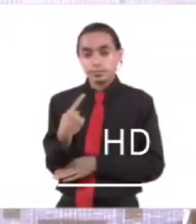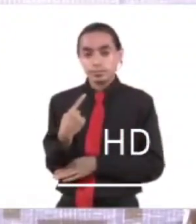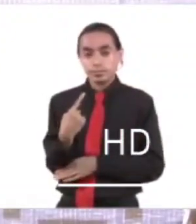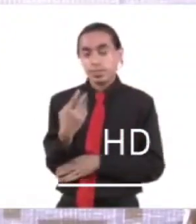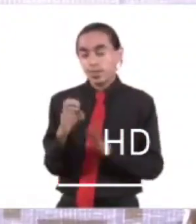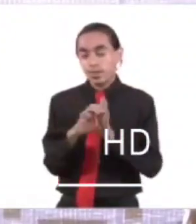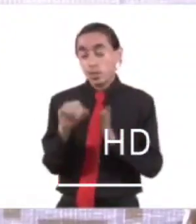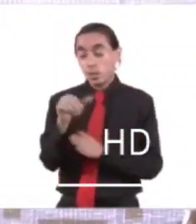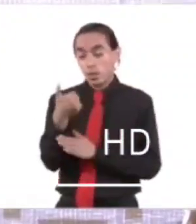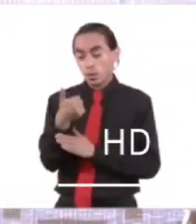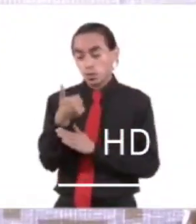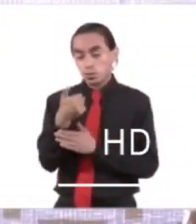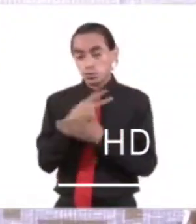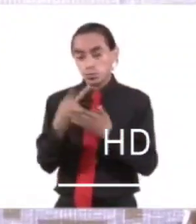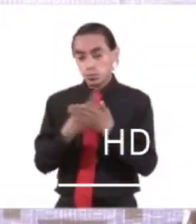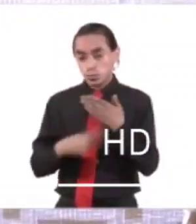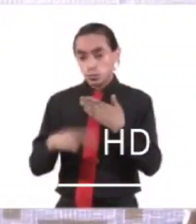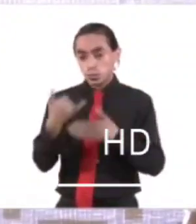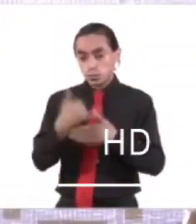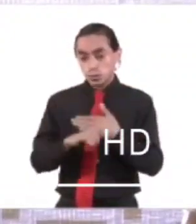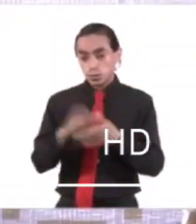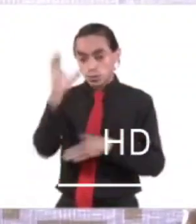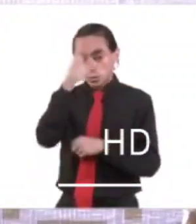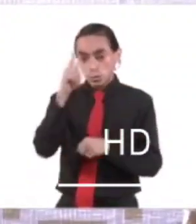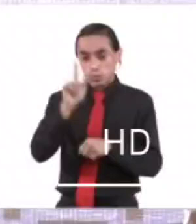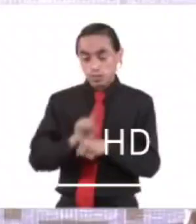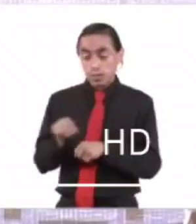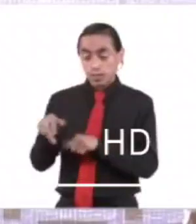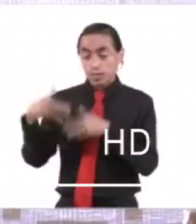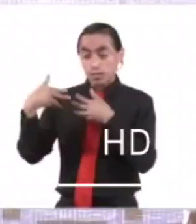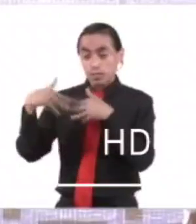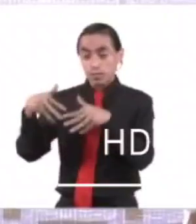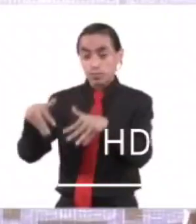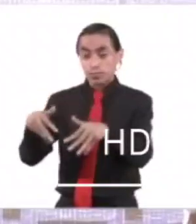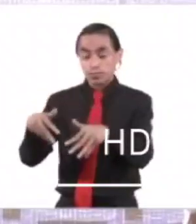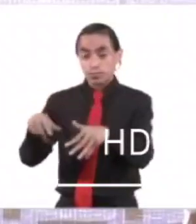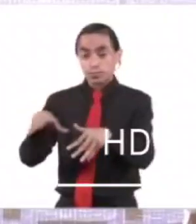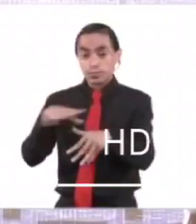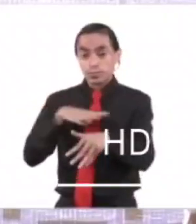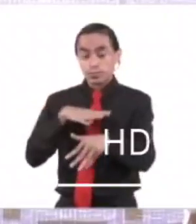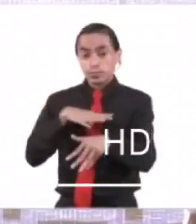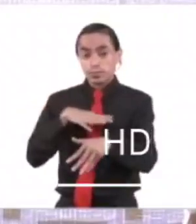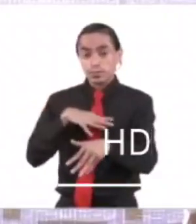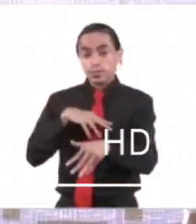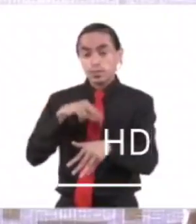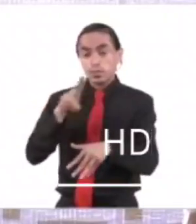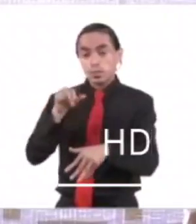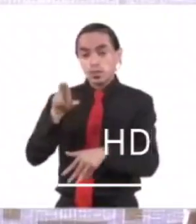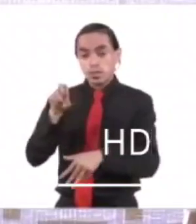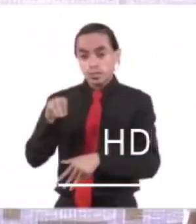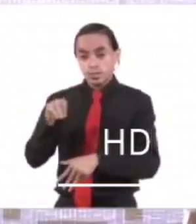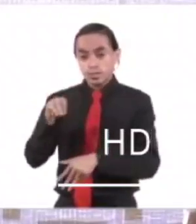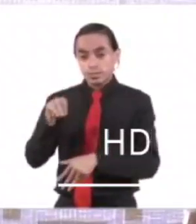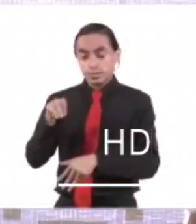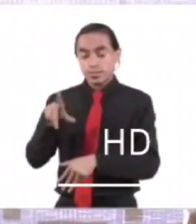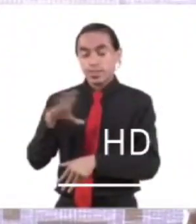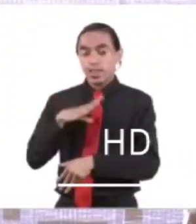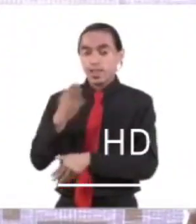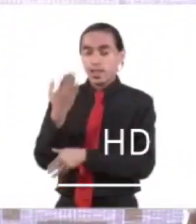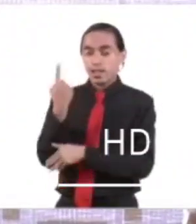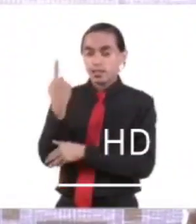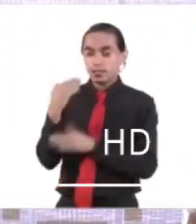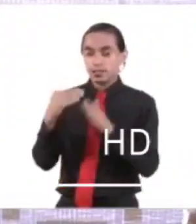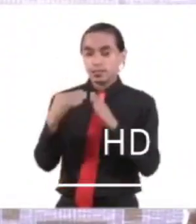proyecto cultural de nuestro movimiento, la UACM. Allá por el